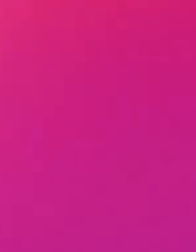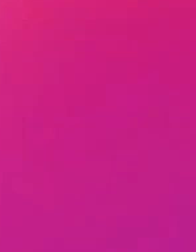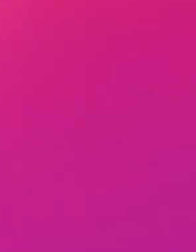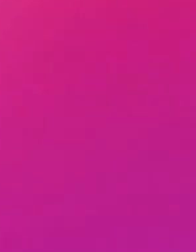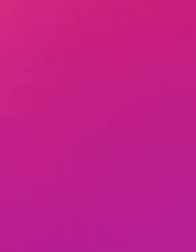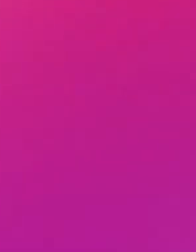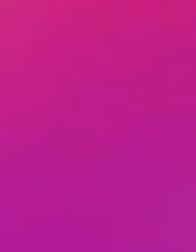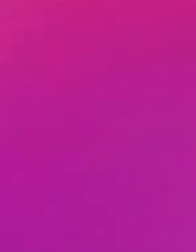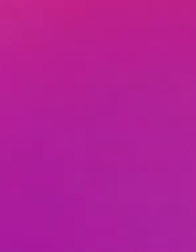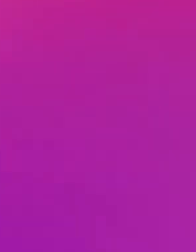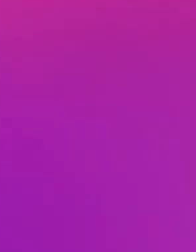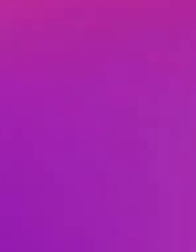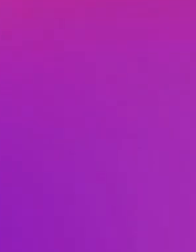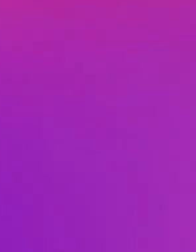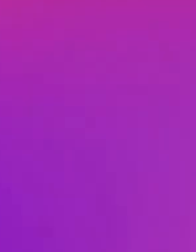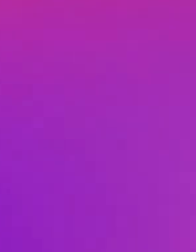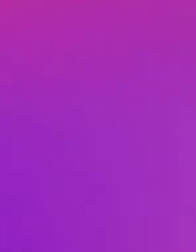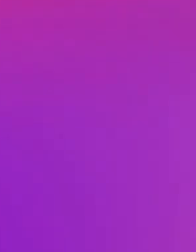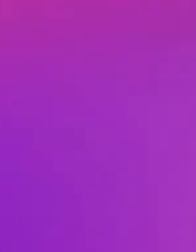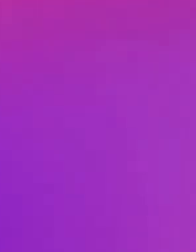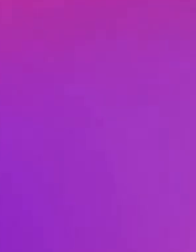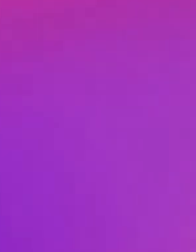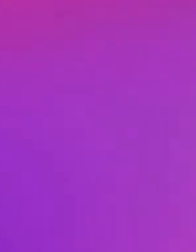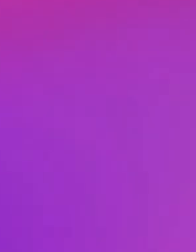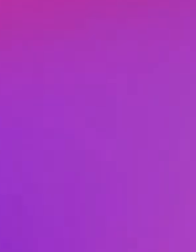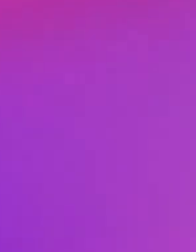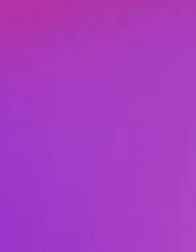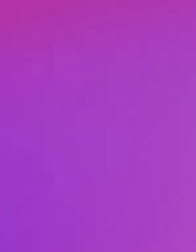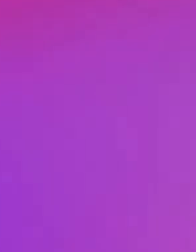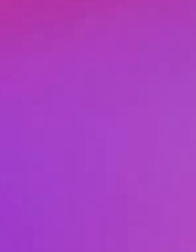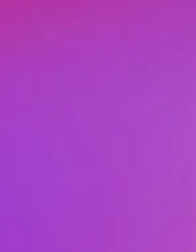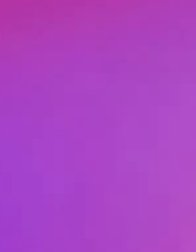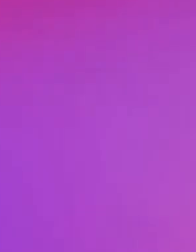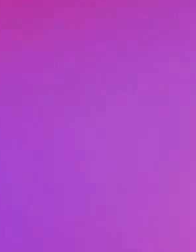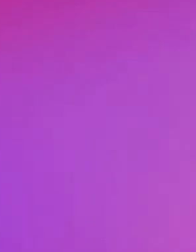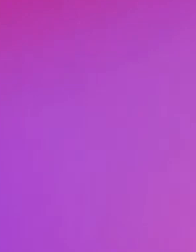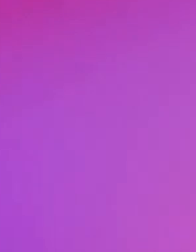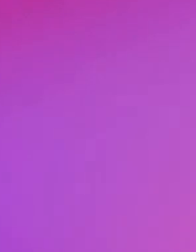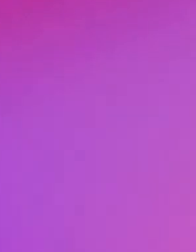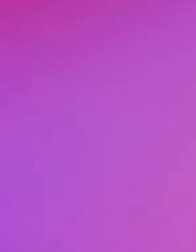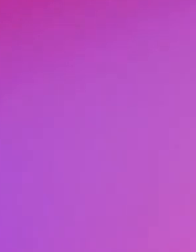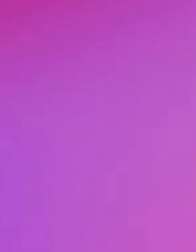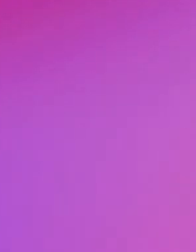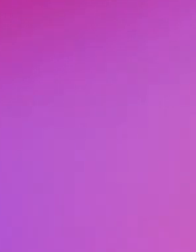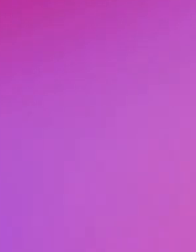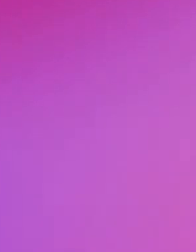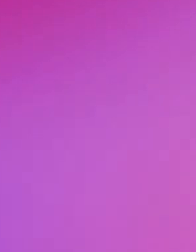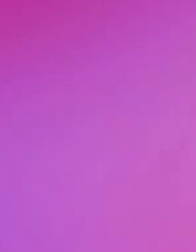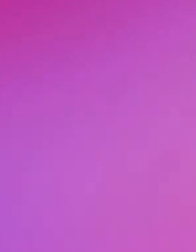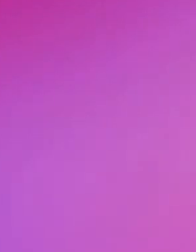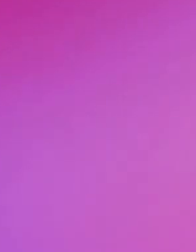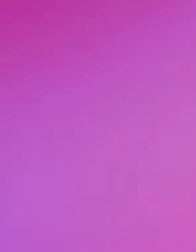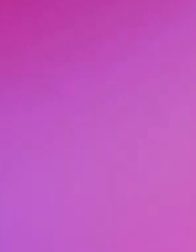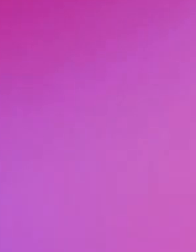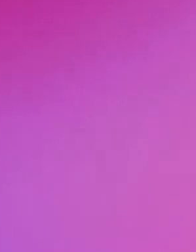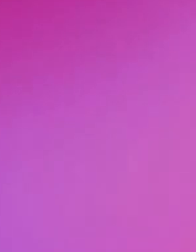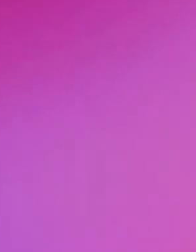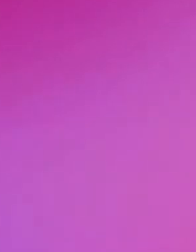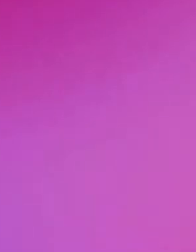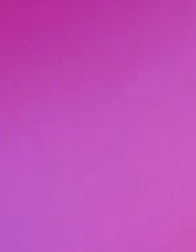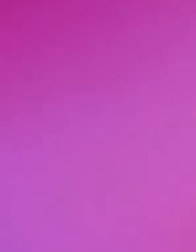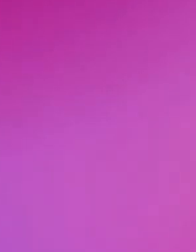También te invitamos a que consultes la plataforma nuevaescuelamexicana.cep.gov.mx.